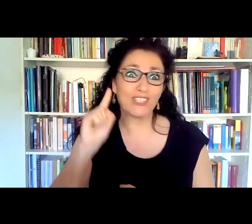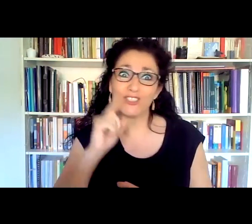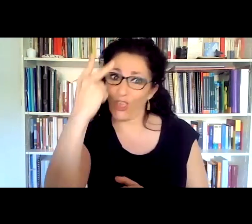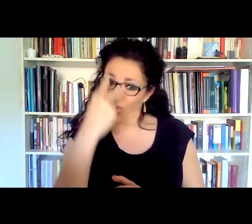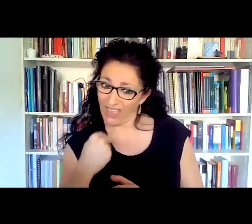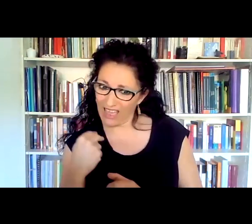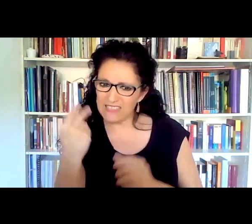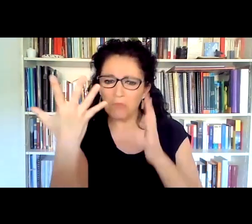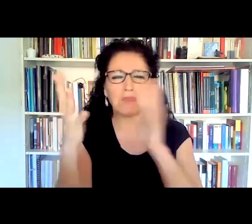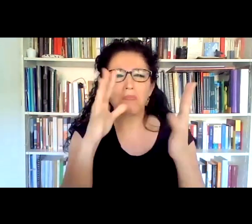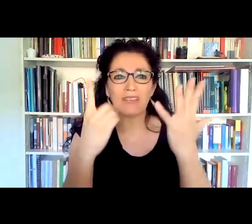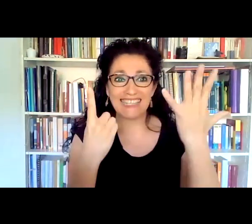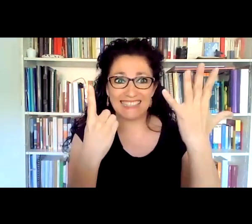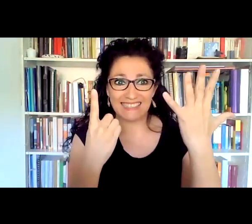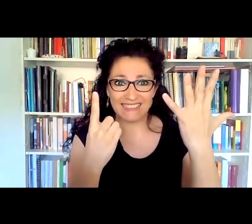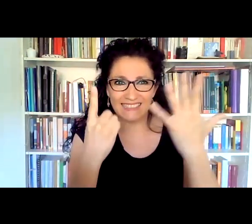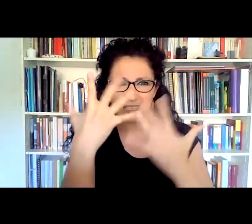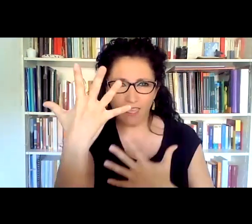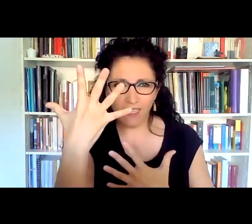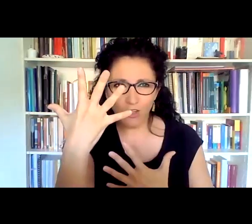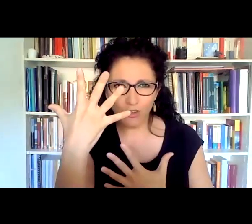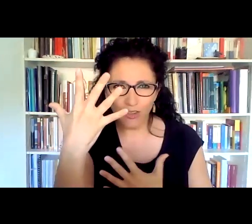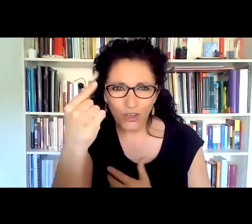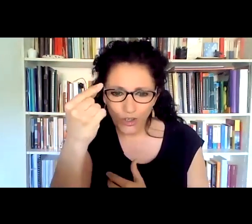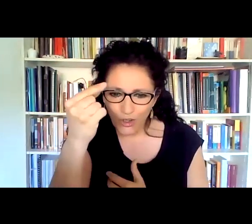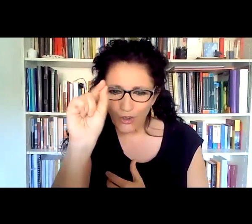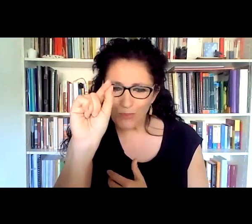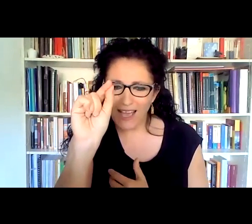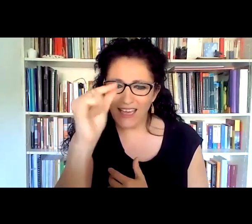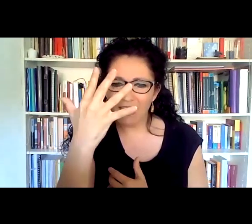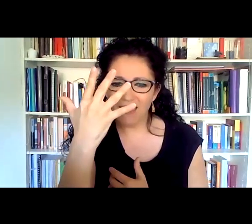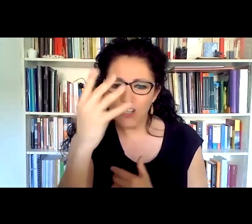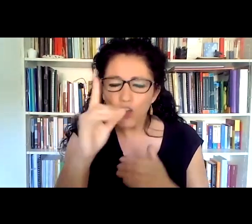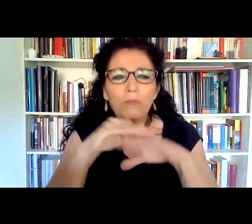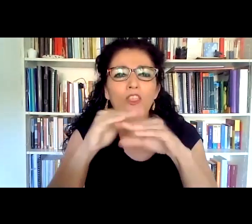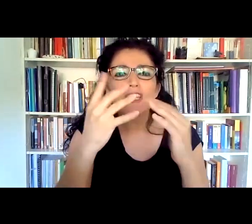española. El grupo de personas sordas y sordociegas, aproximadamente el